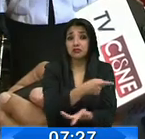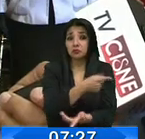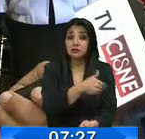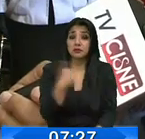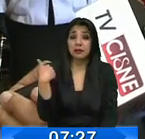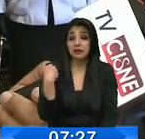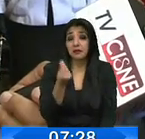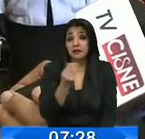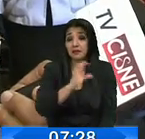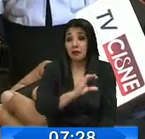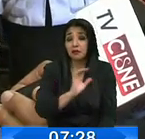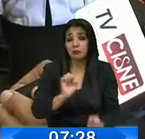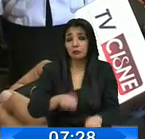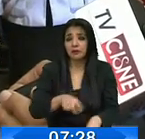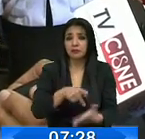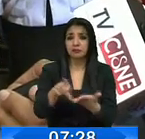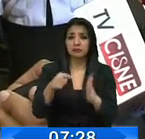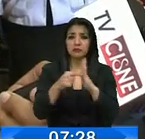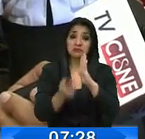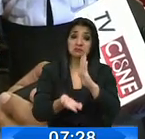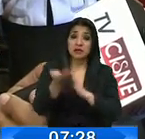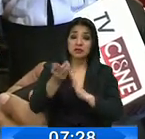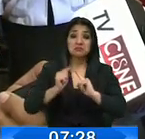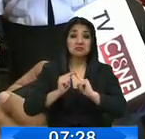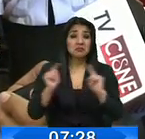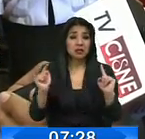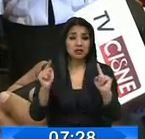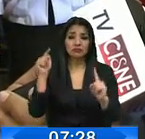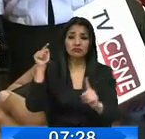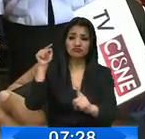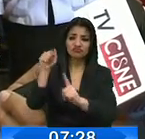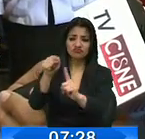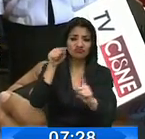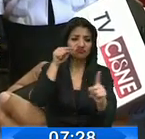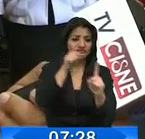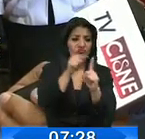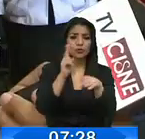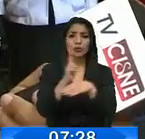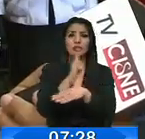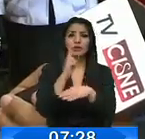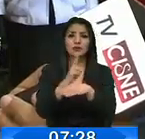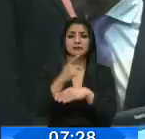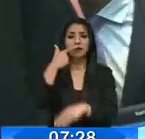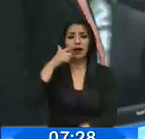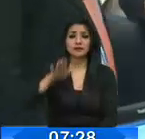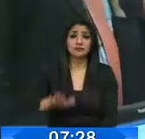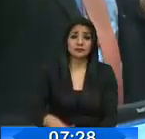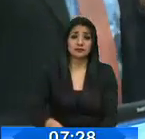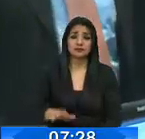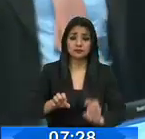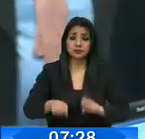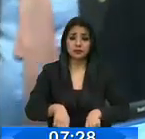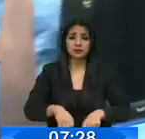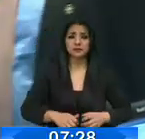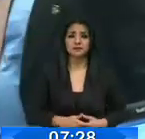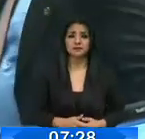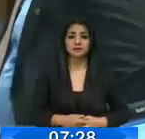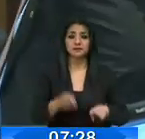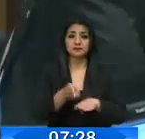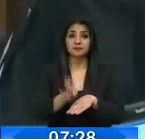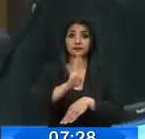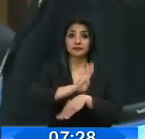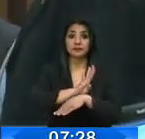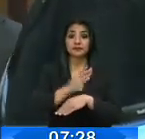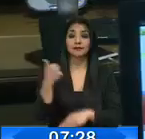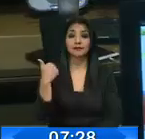privilegiemos de manera bien direccionada la utilización del gas doméstico. En todo caso, la Asamblea tiene 10 días